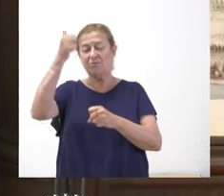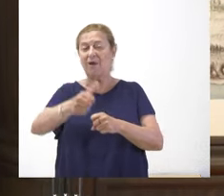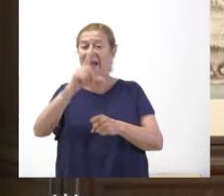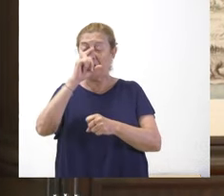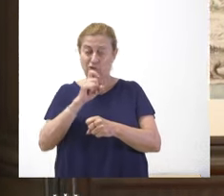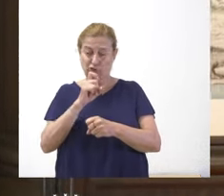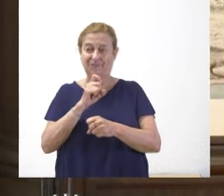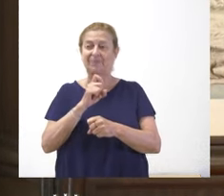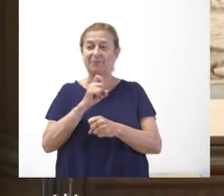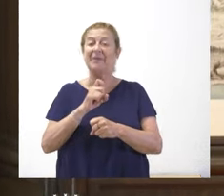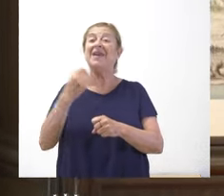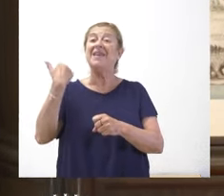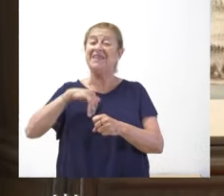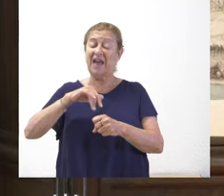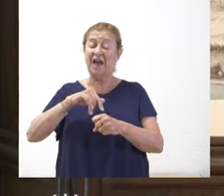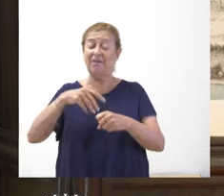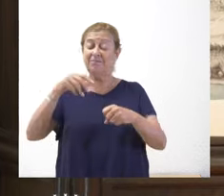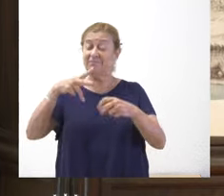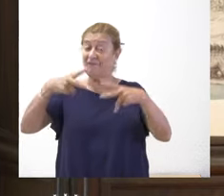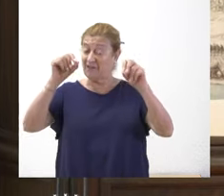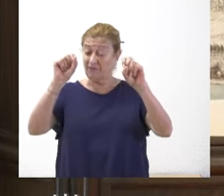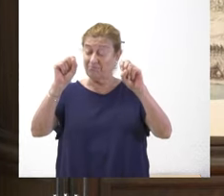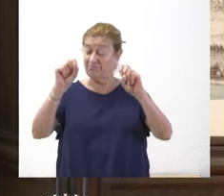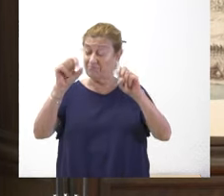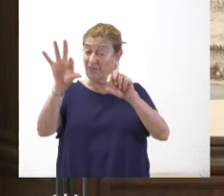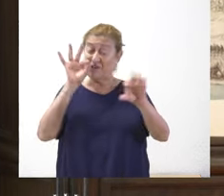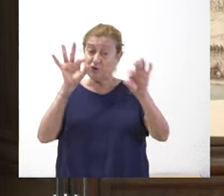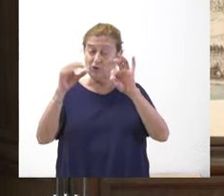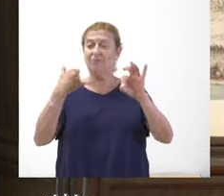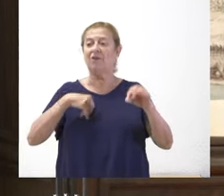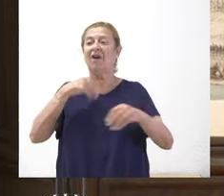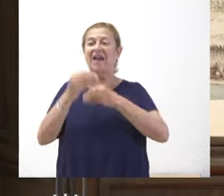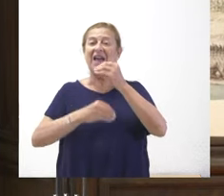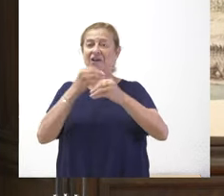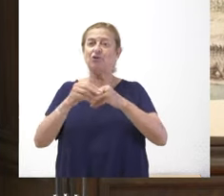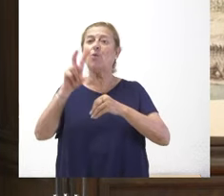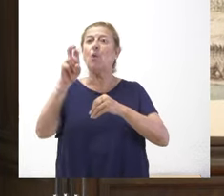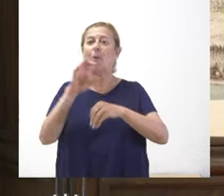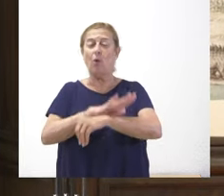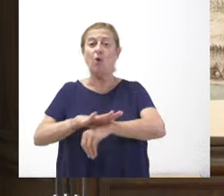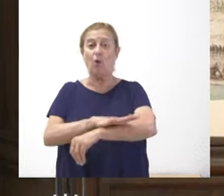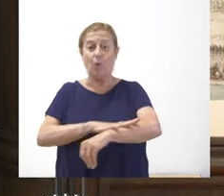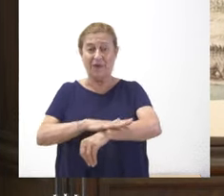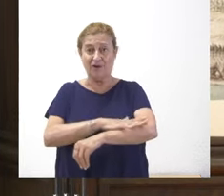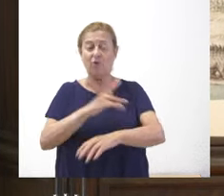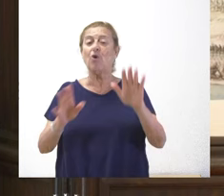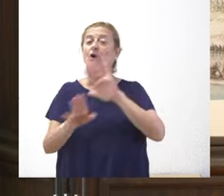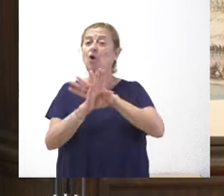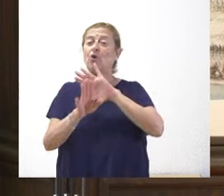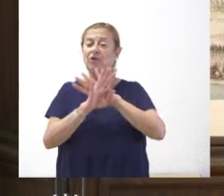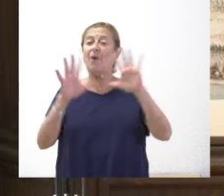años tras esta decisión he conformado un nuevo gobierno que mantiene las